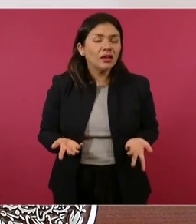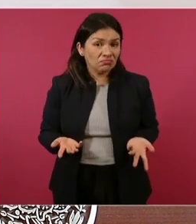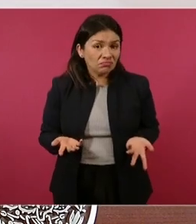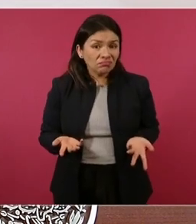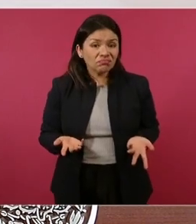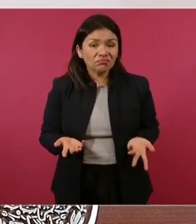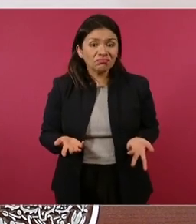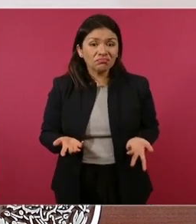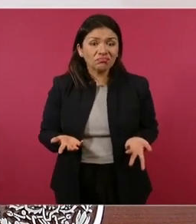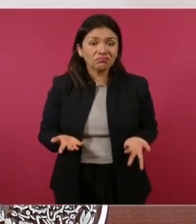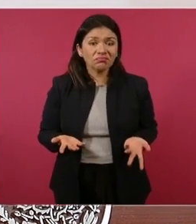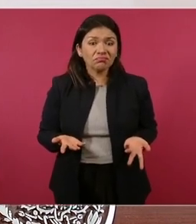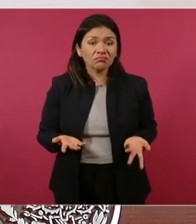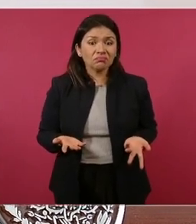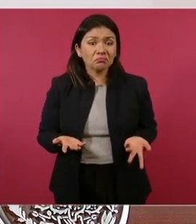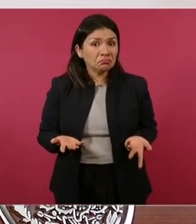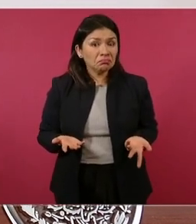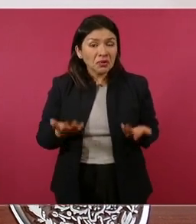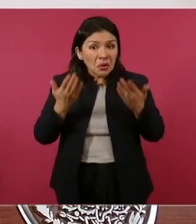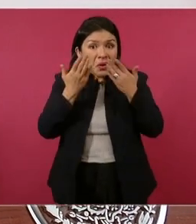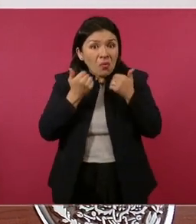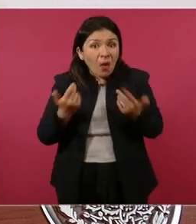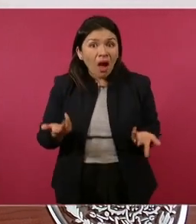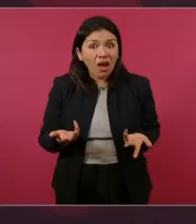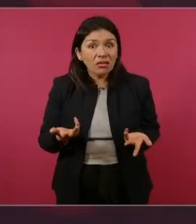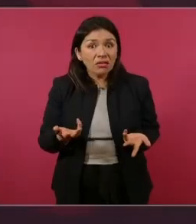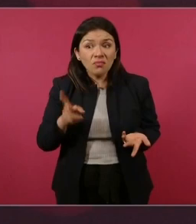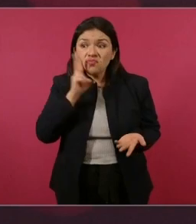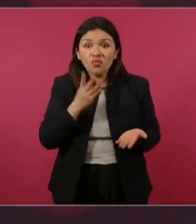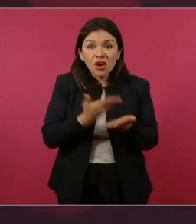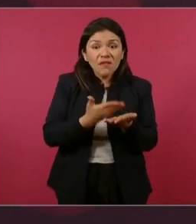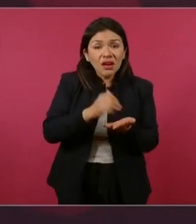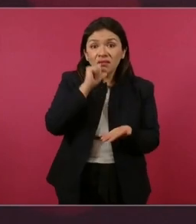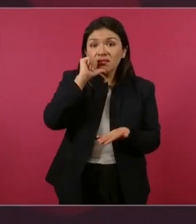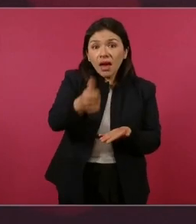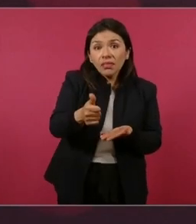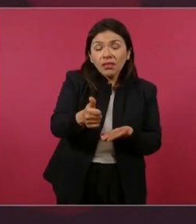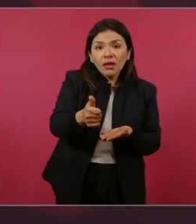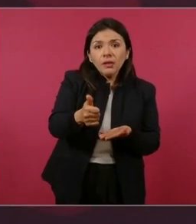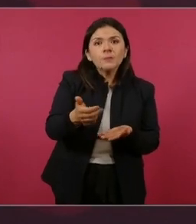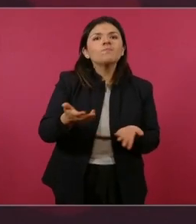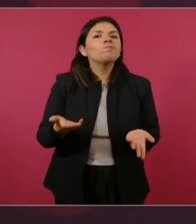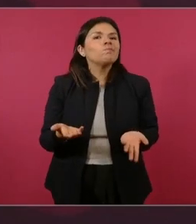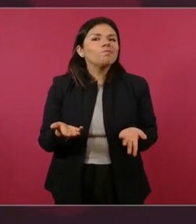Más si no se tiene prueba,